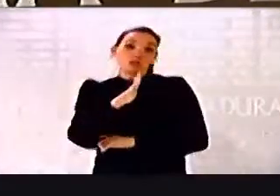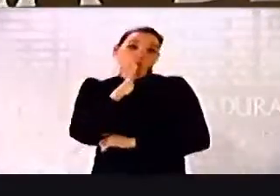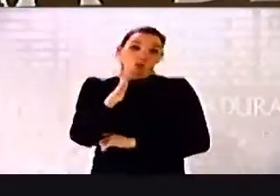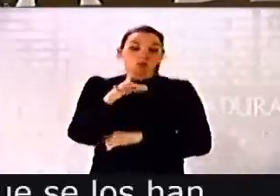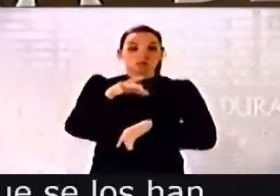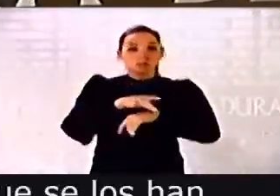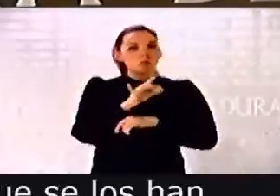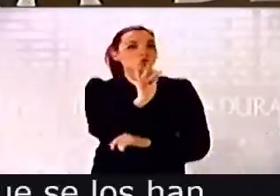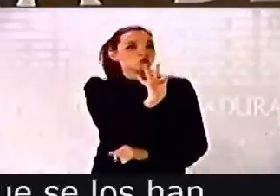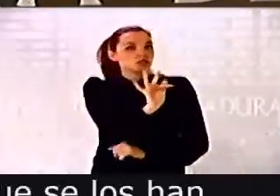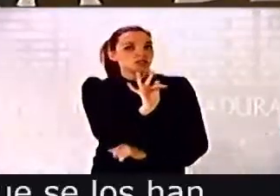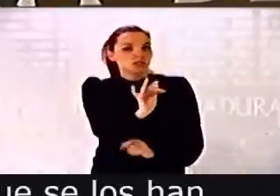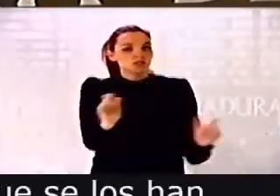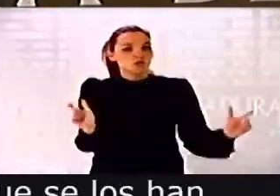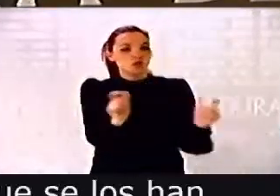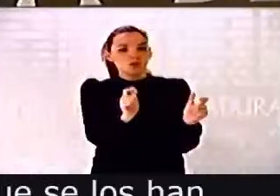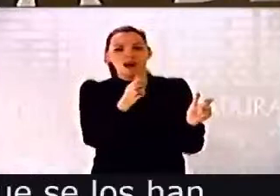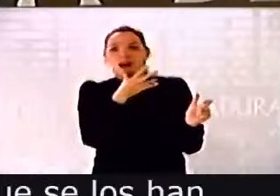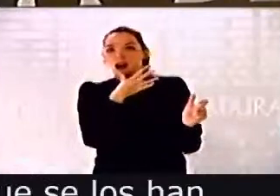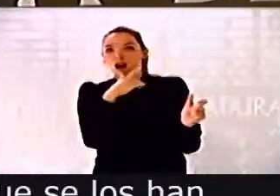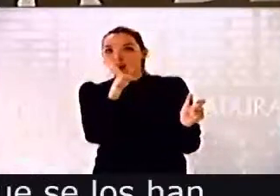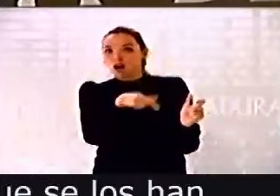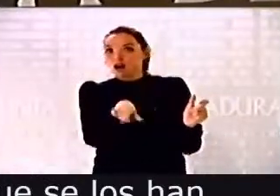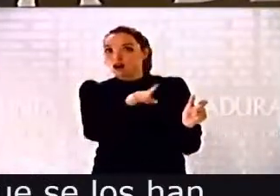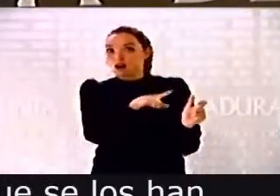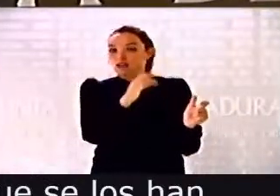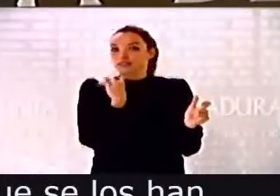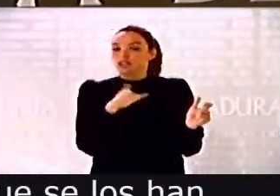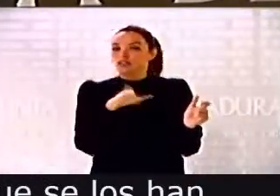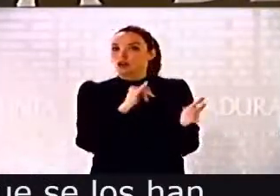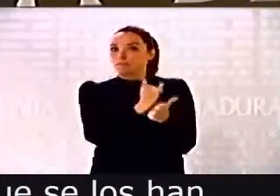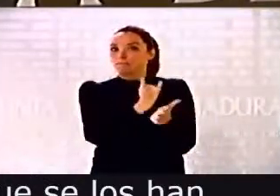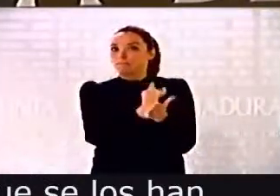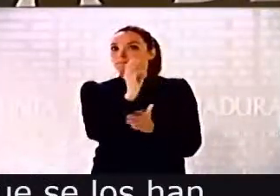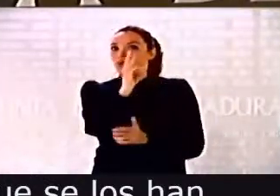positividad que en este momento nos están dando las PCR,